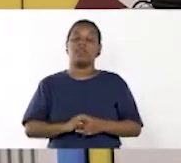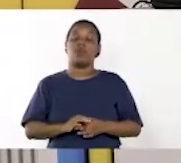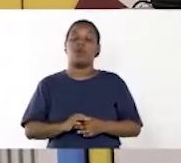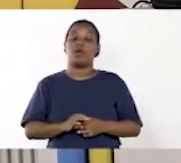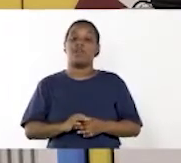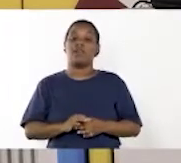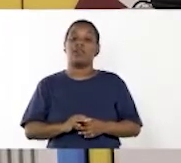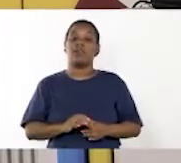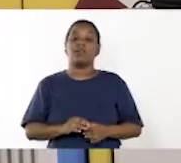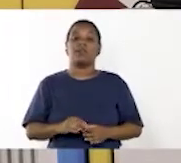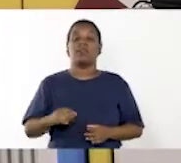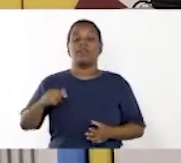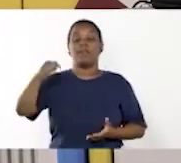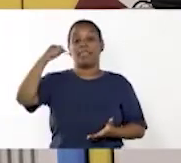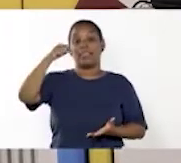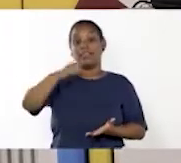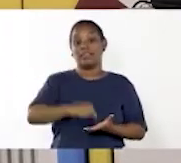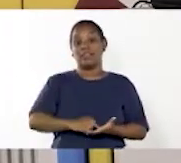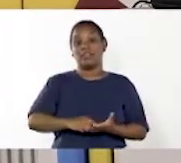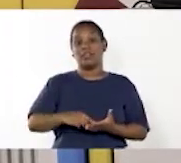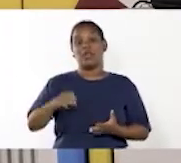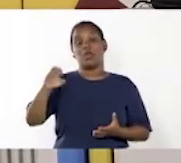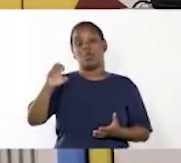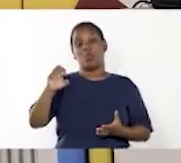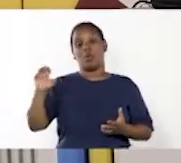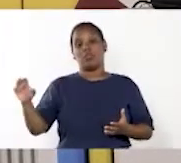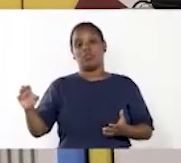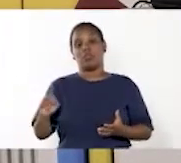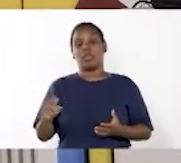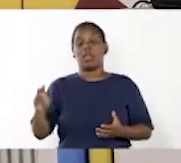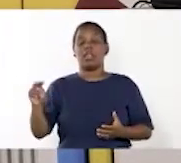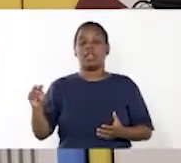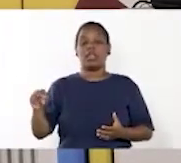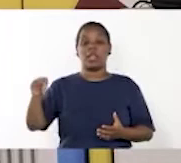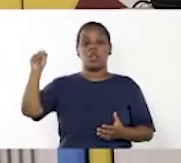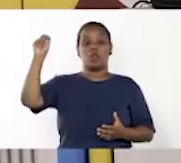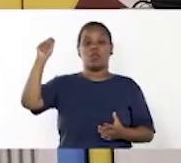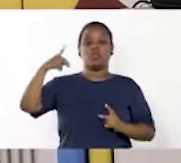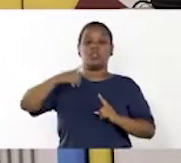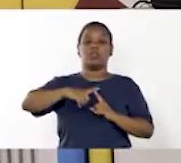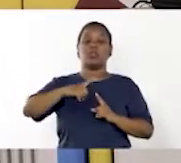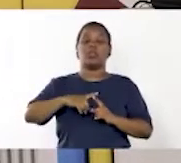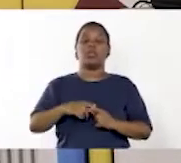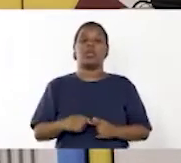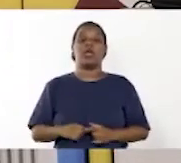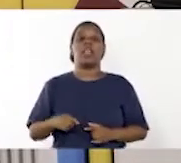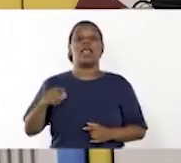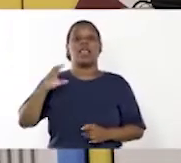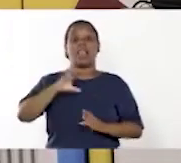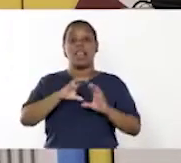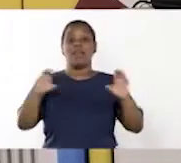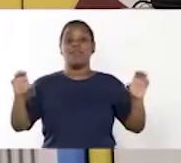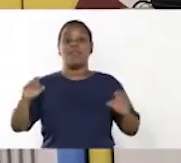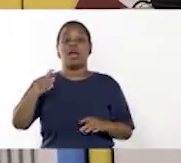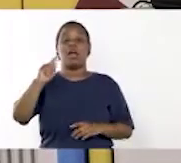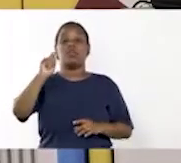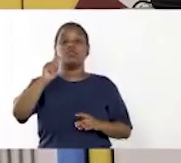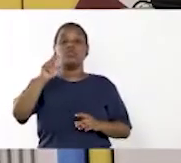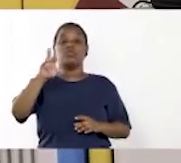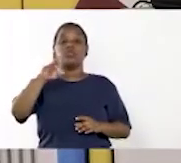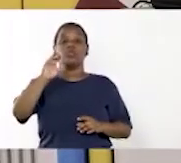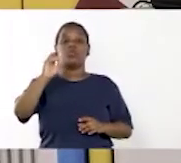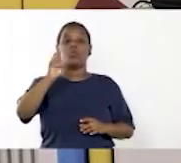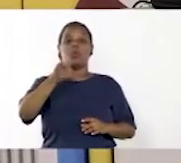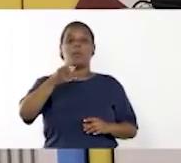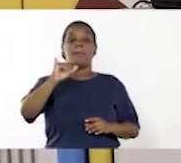geográfica en el centro, la ecuatorial, y al norte la tropical. En la faja tropical, ustedes